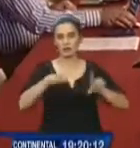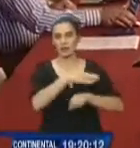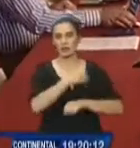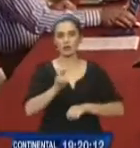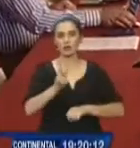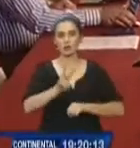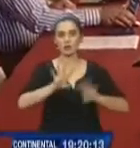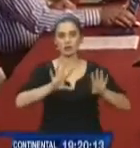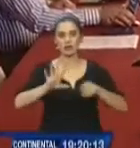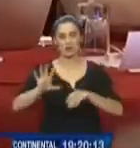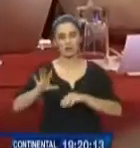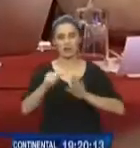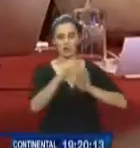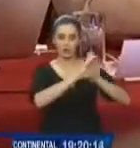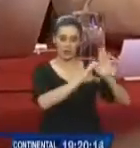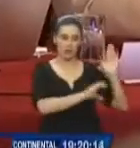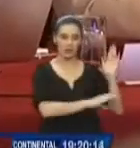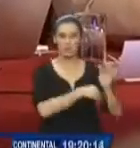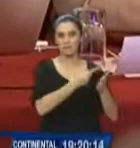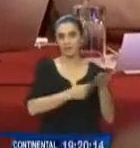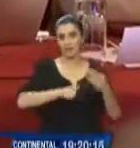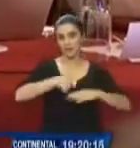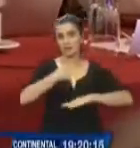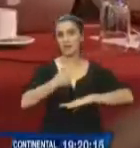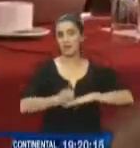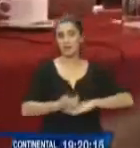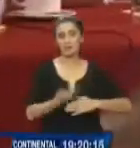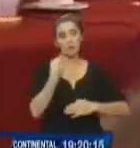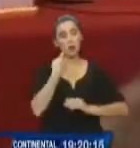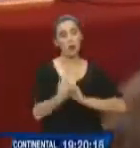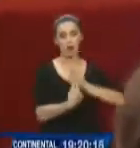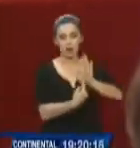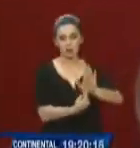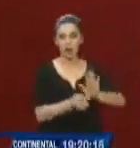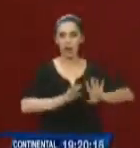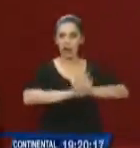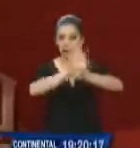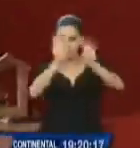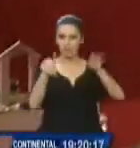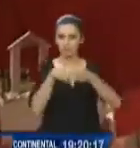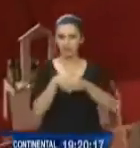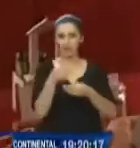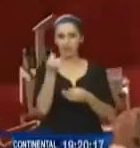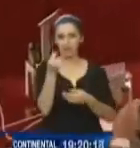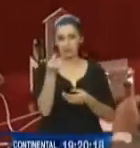de la Constitución de la República, que determinan, entre otras cosas, la transparencia en